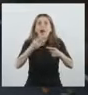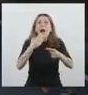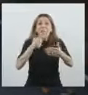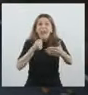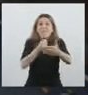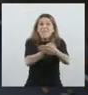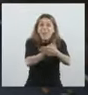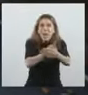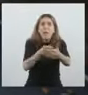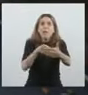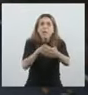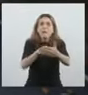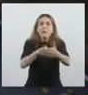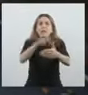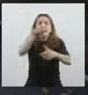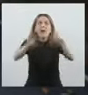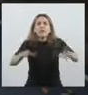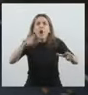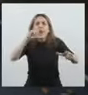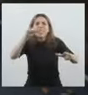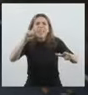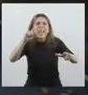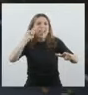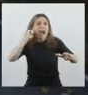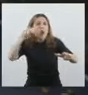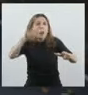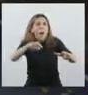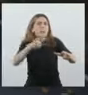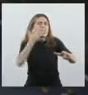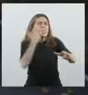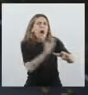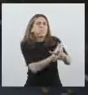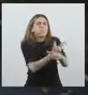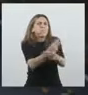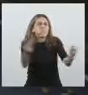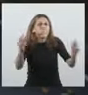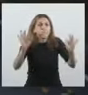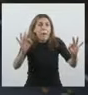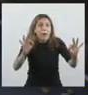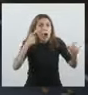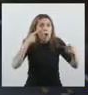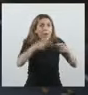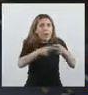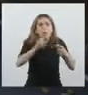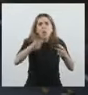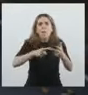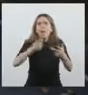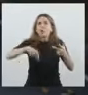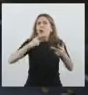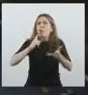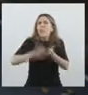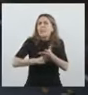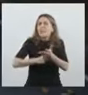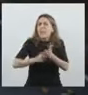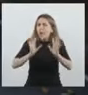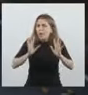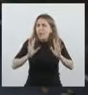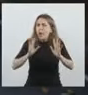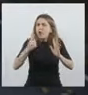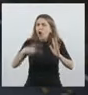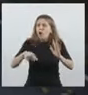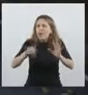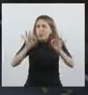personas de más de 70 años vacunadas. Decidimos tomar medidas específicas en función de lo que